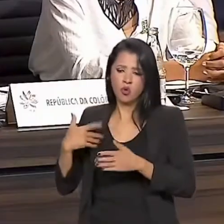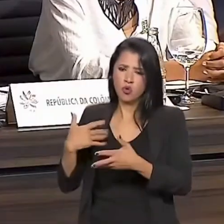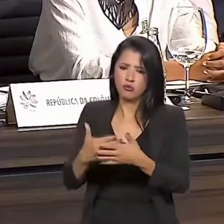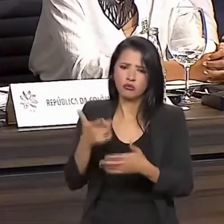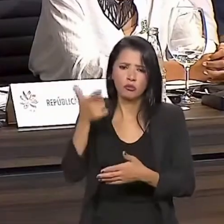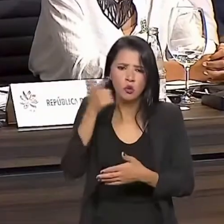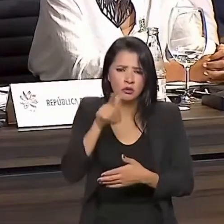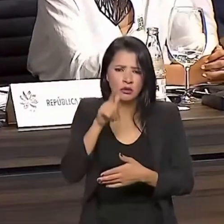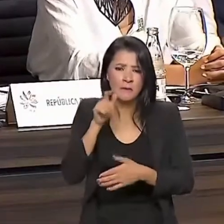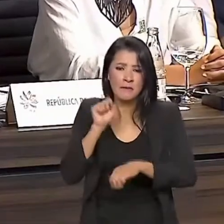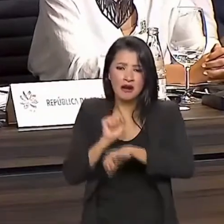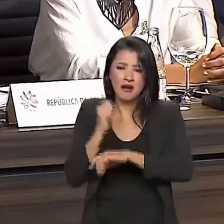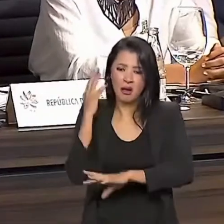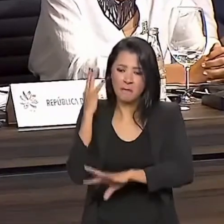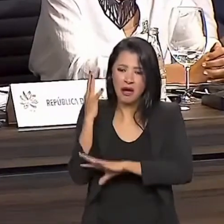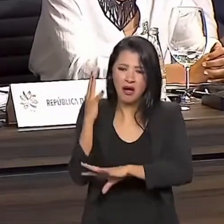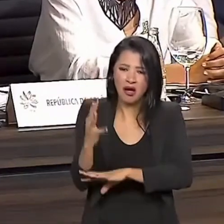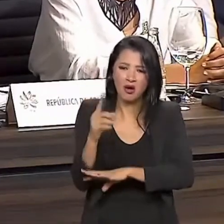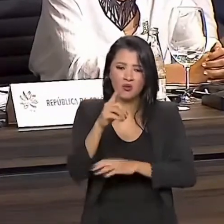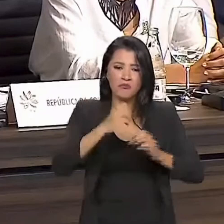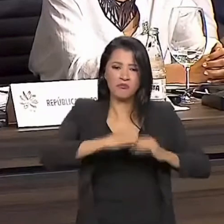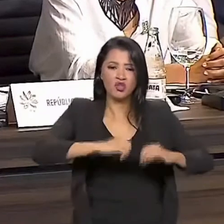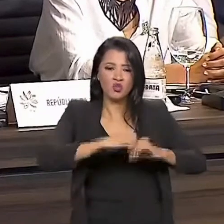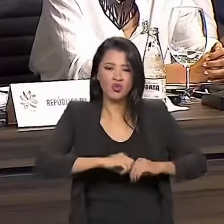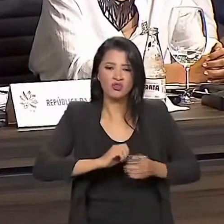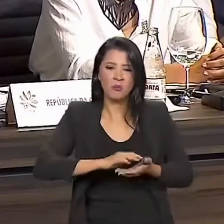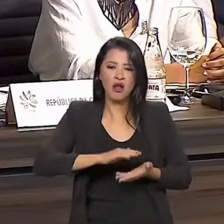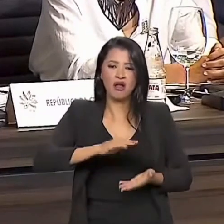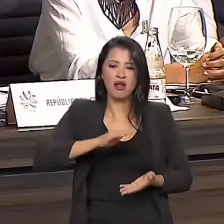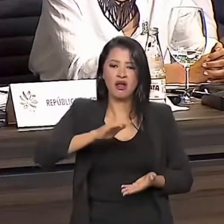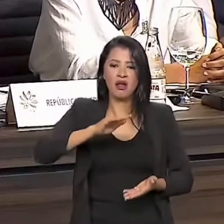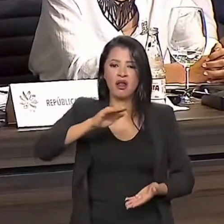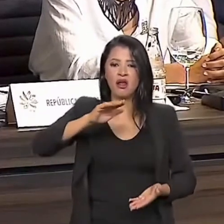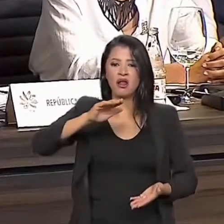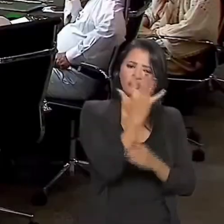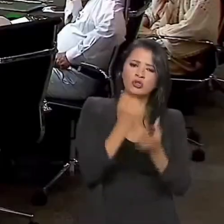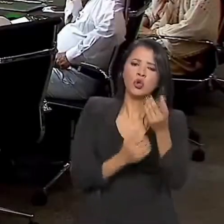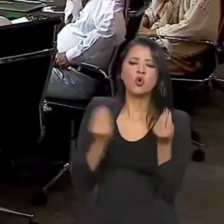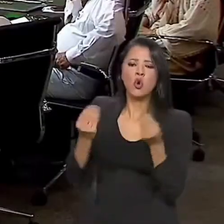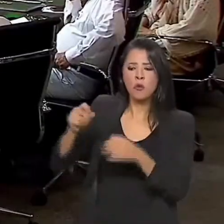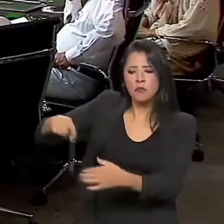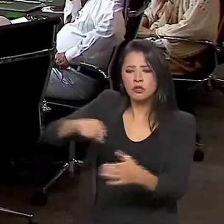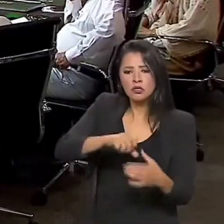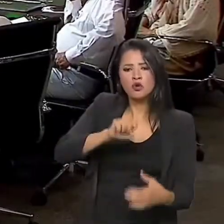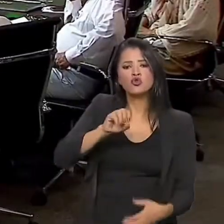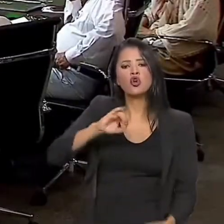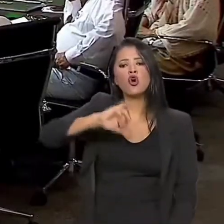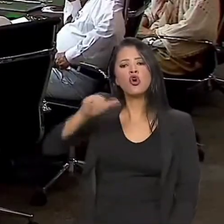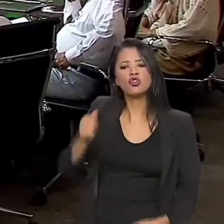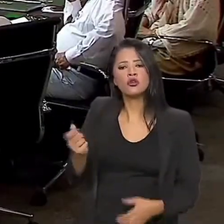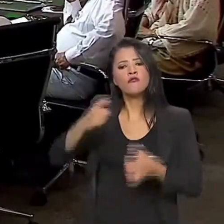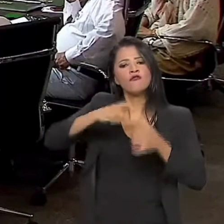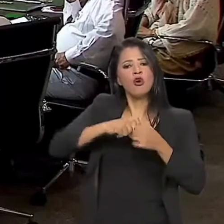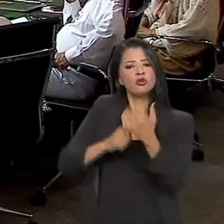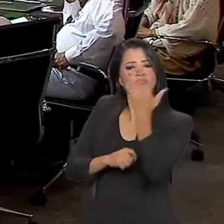lo que es nuestro, lo que nos interesa. Y en ese sentido, en primer lugar, están los intereses de los países latinoamericanos